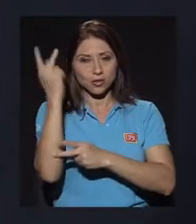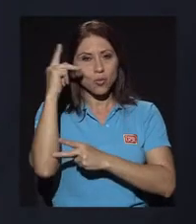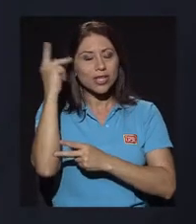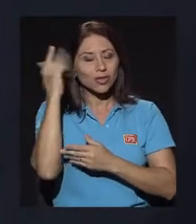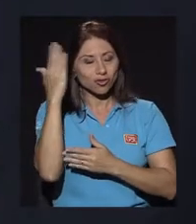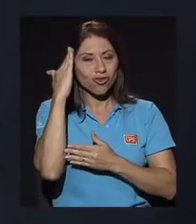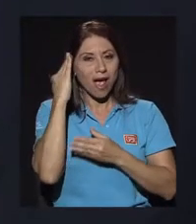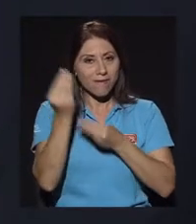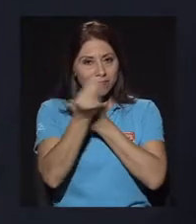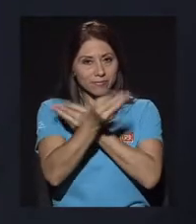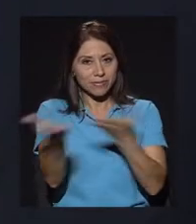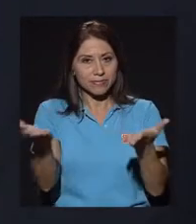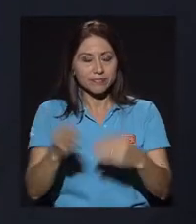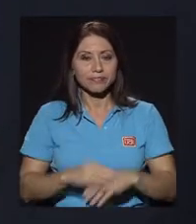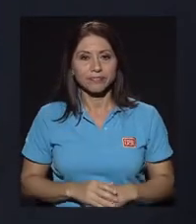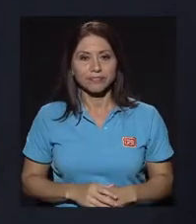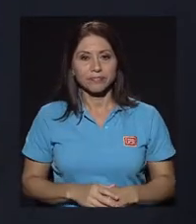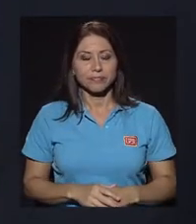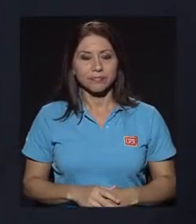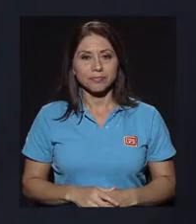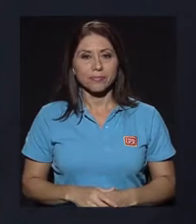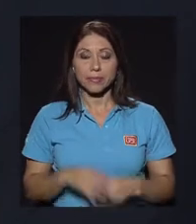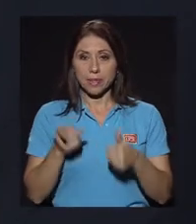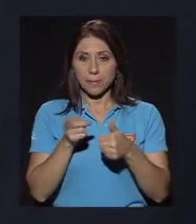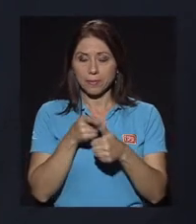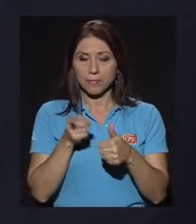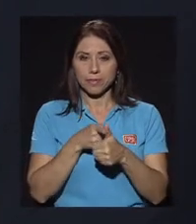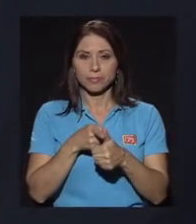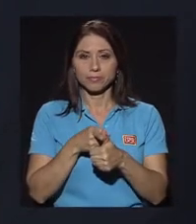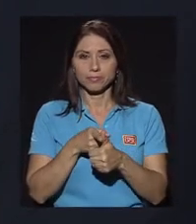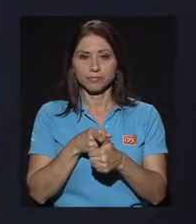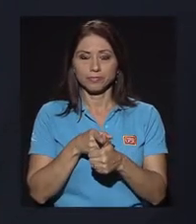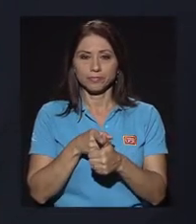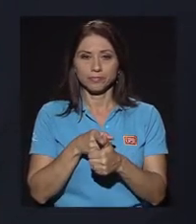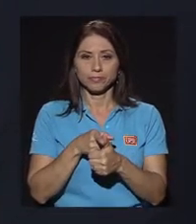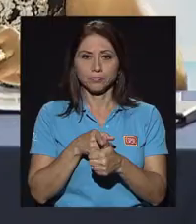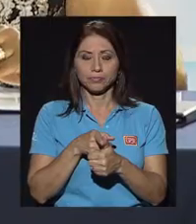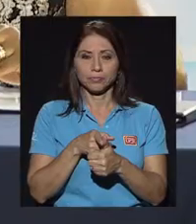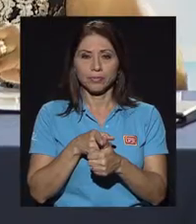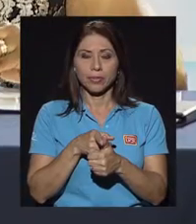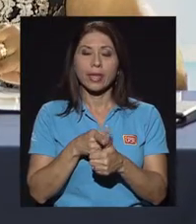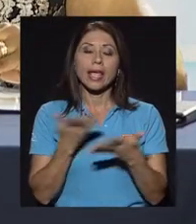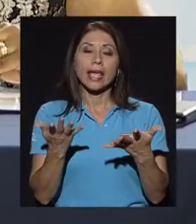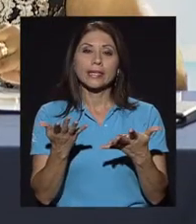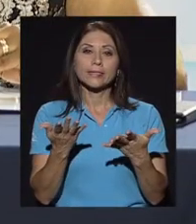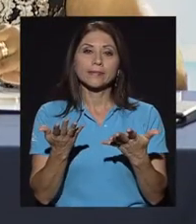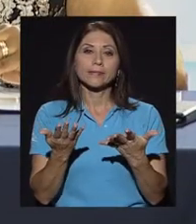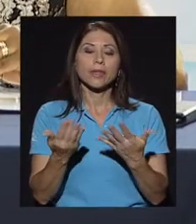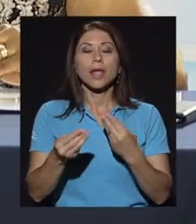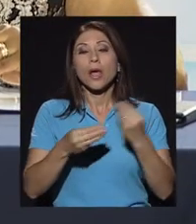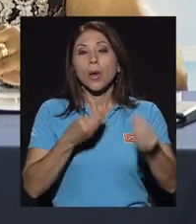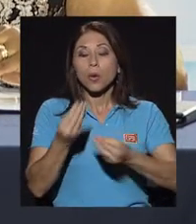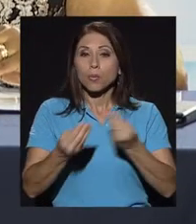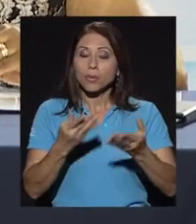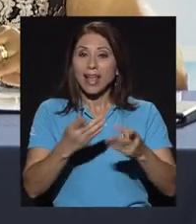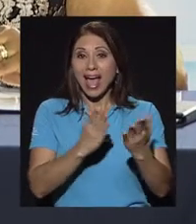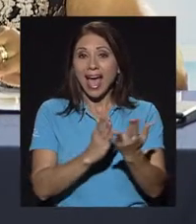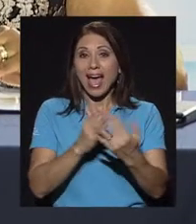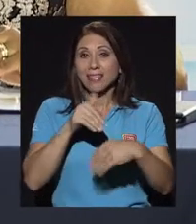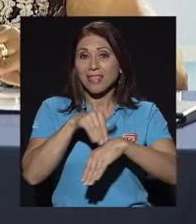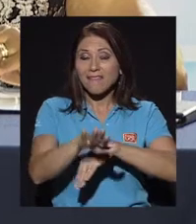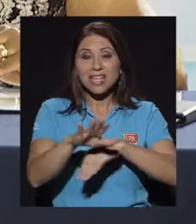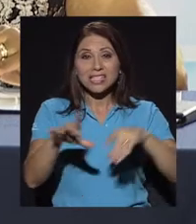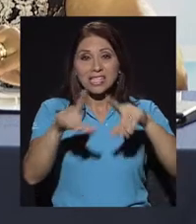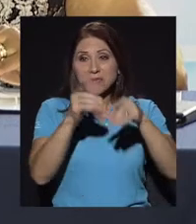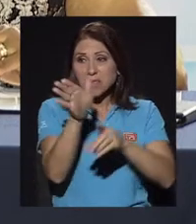políticos se les había hecho llegar. En primer lugar, es prohibido el uso de signos externos